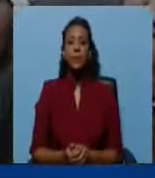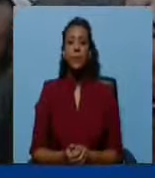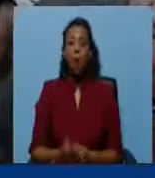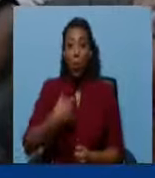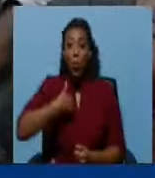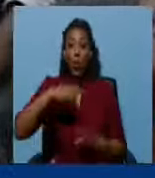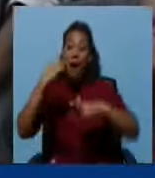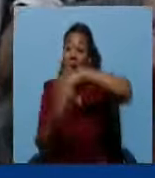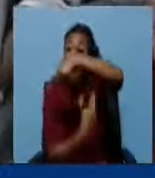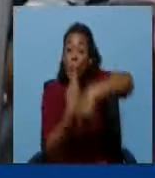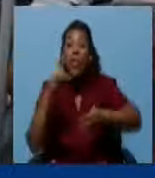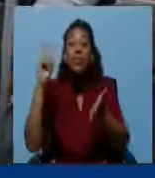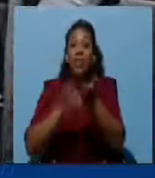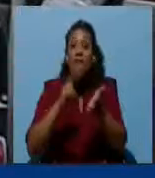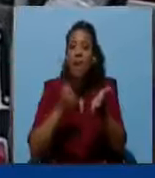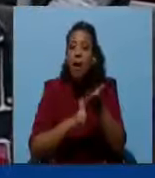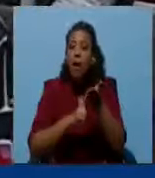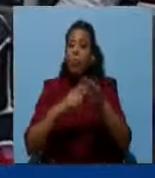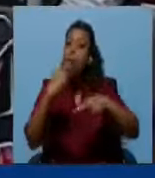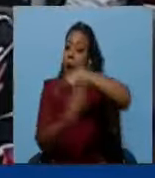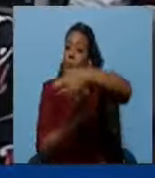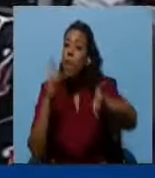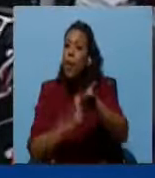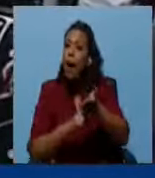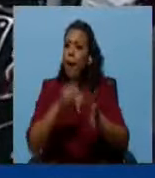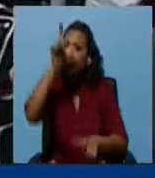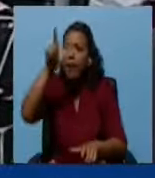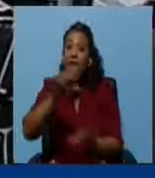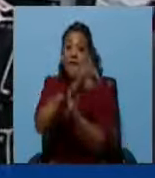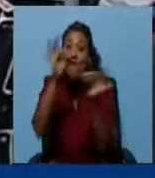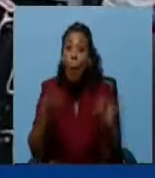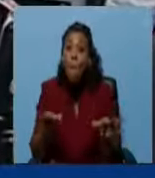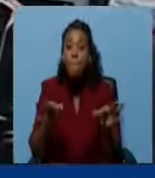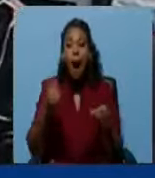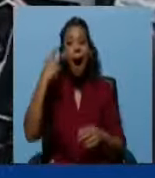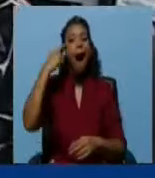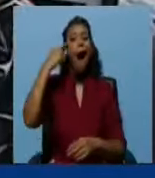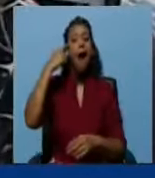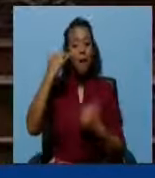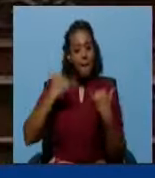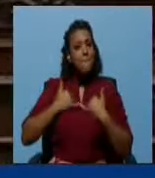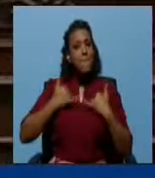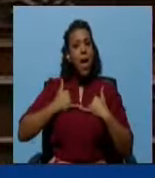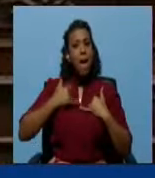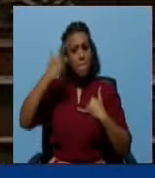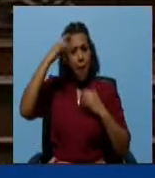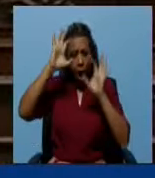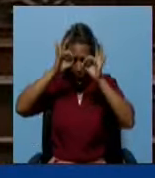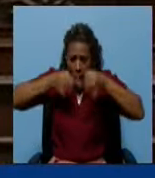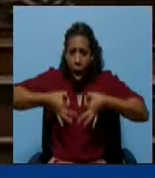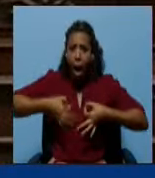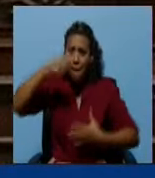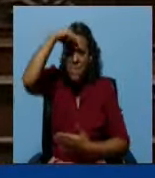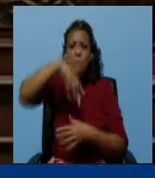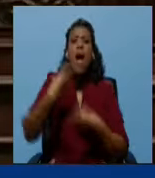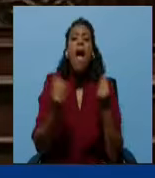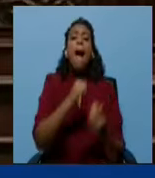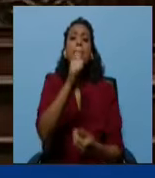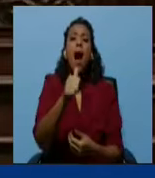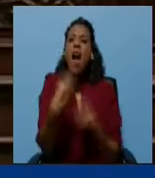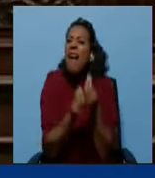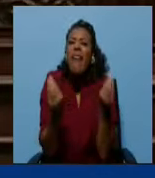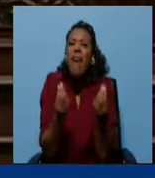Una revolución verdadera es aquella que tiene capacidad para verse desde adentro,